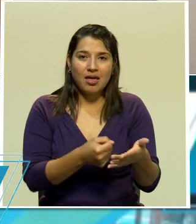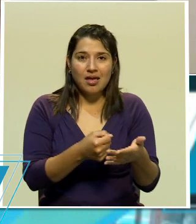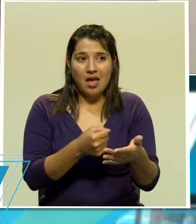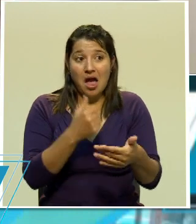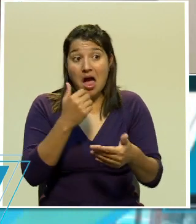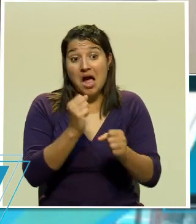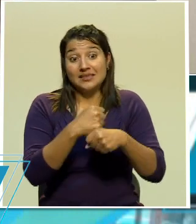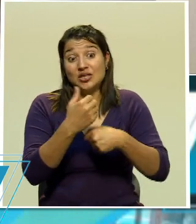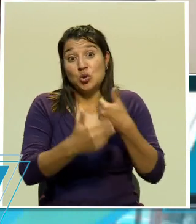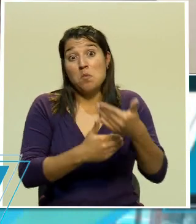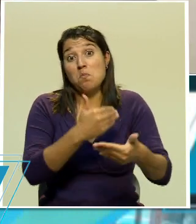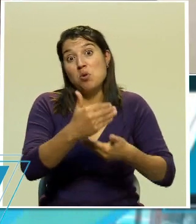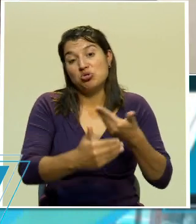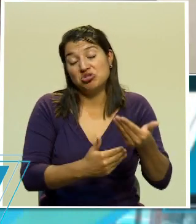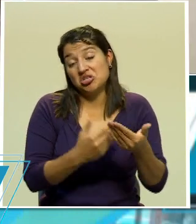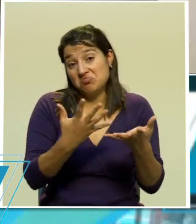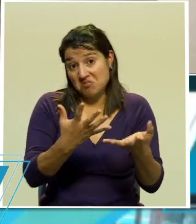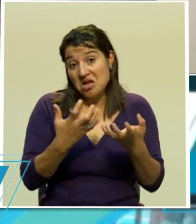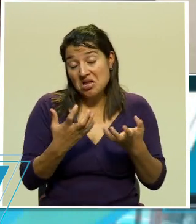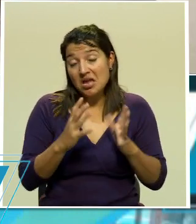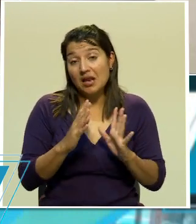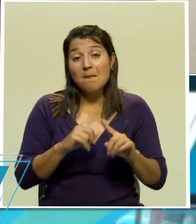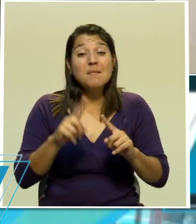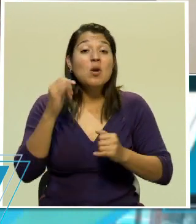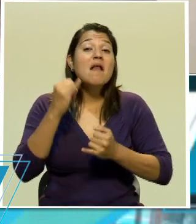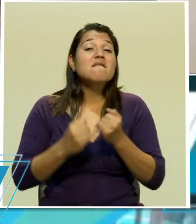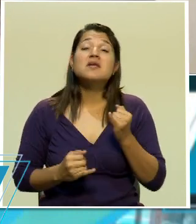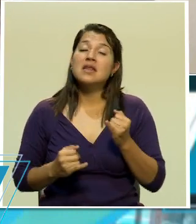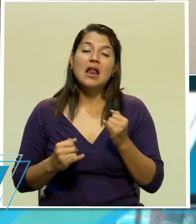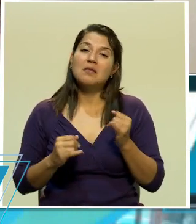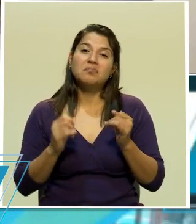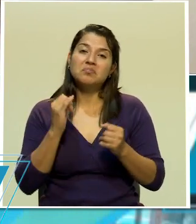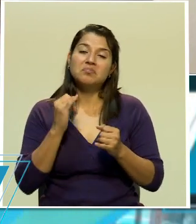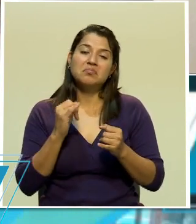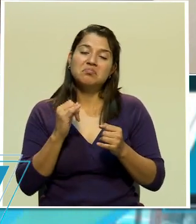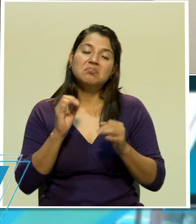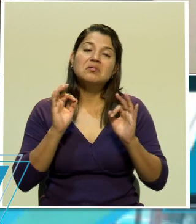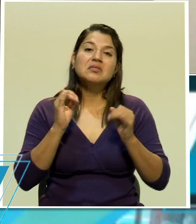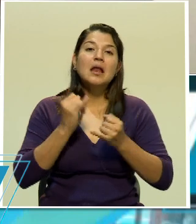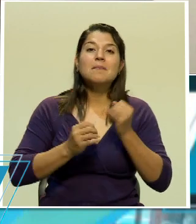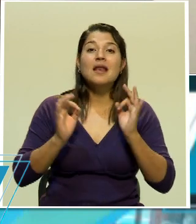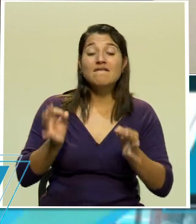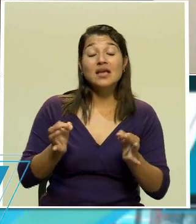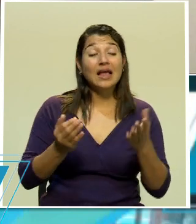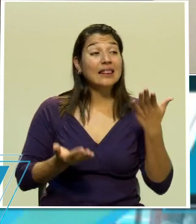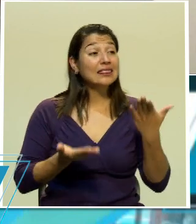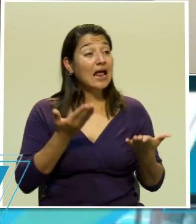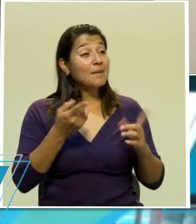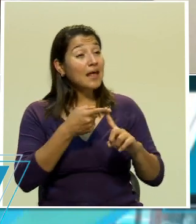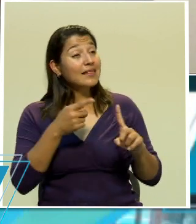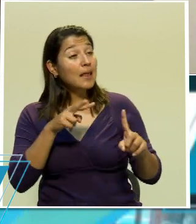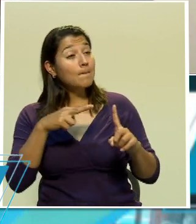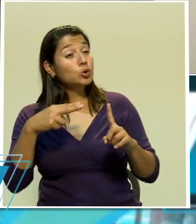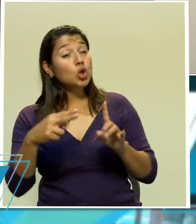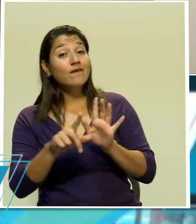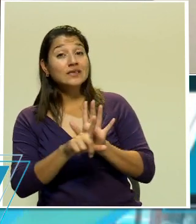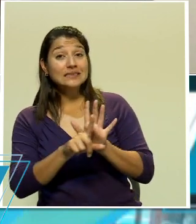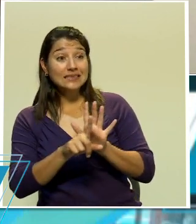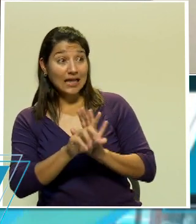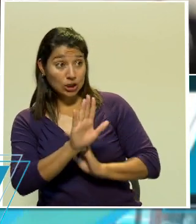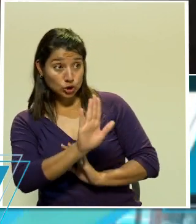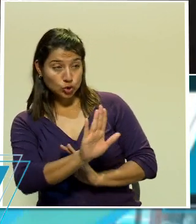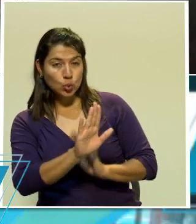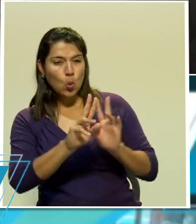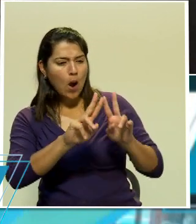van a evolucionar de la manera esperada. Tal vez en lo legal ese análisis